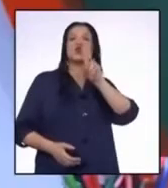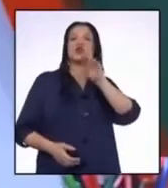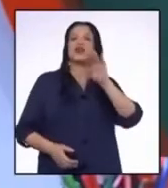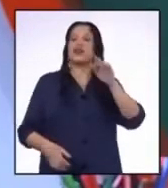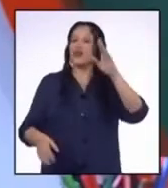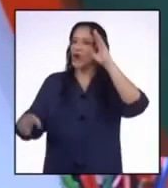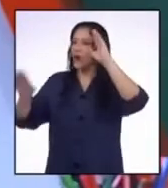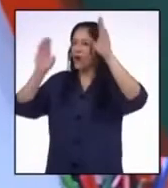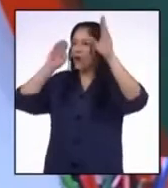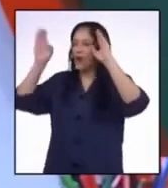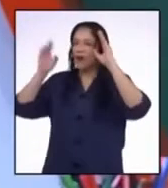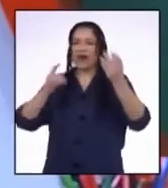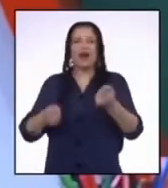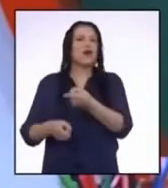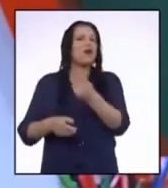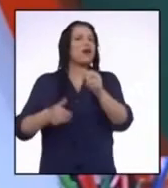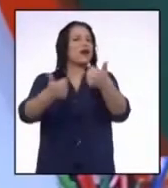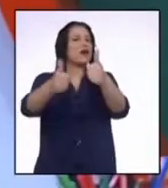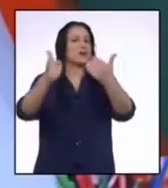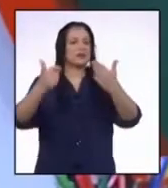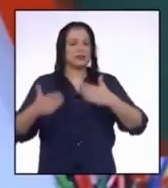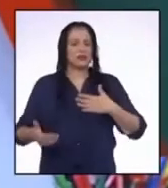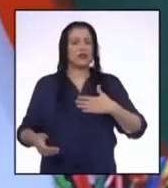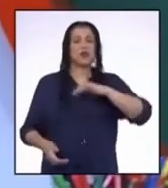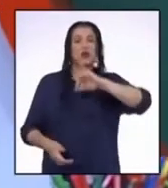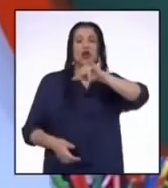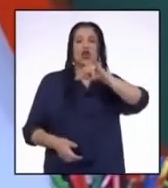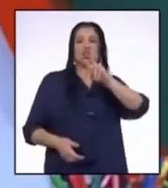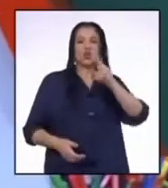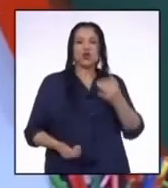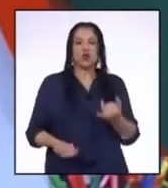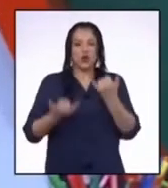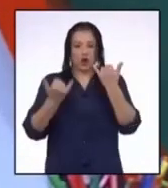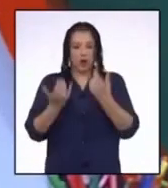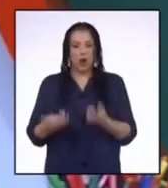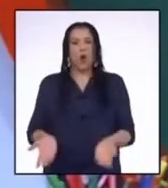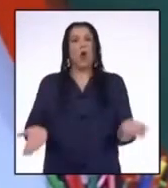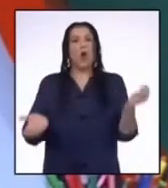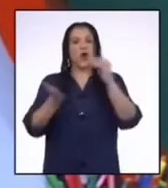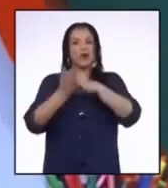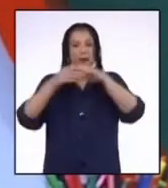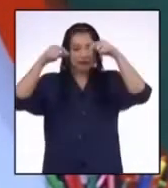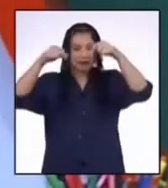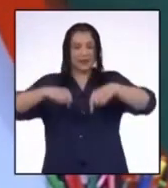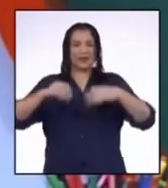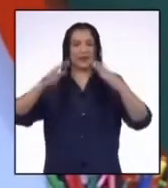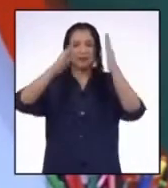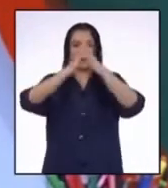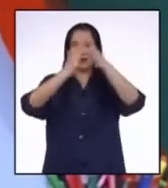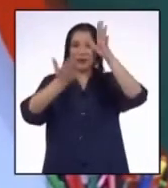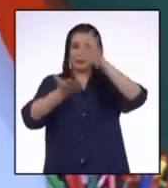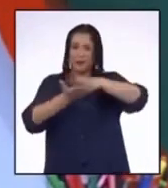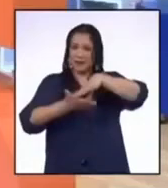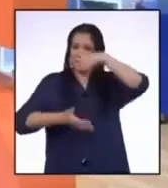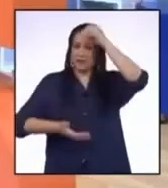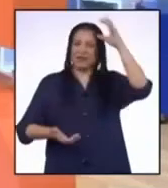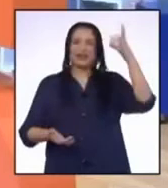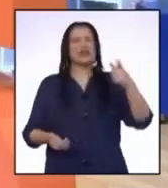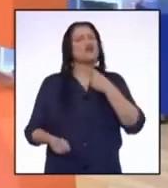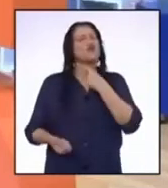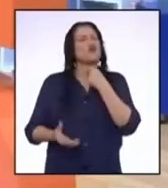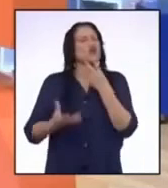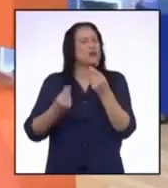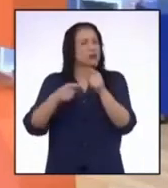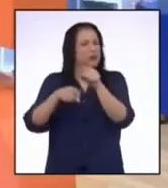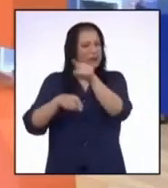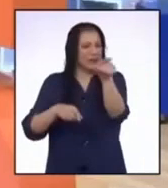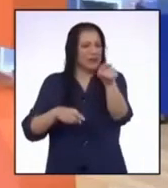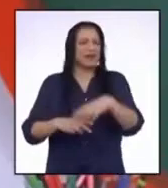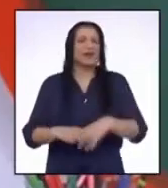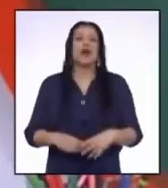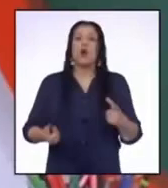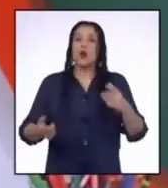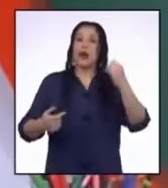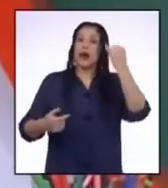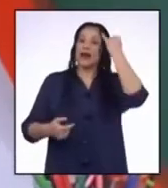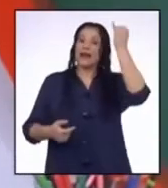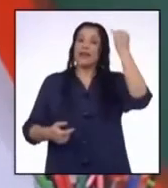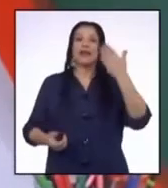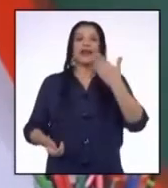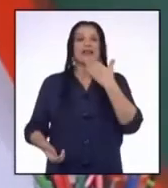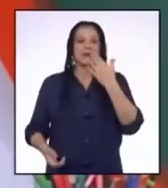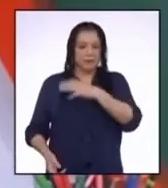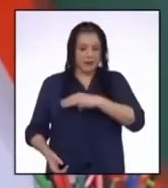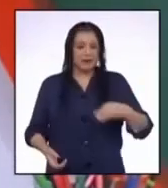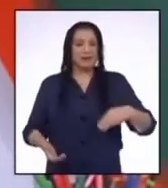Hola, hola chicas y chicos, ¿cómo están? Yo soy Junior y estamos una vez más en su programa favorito, Aprendo en Casa, una iniciativa